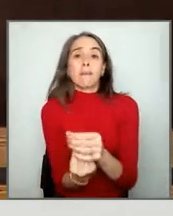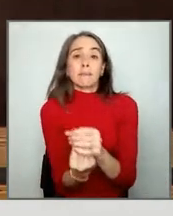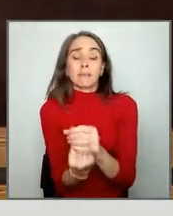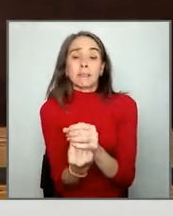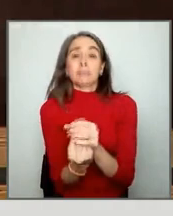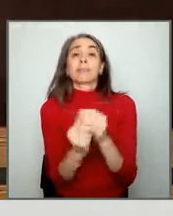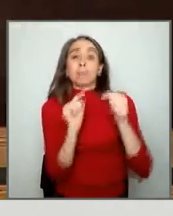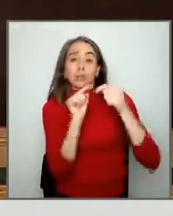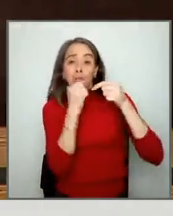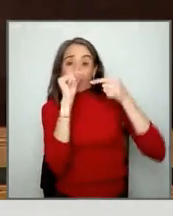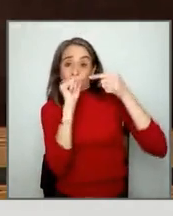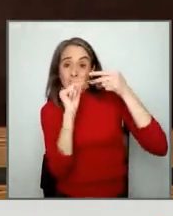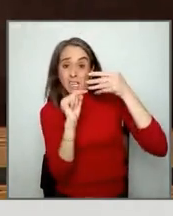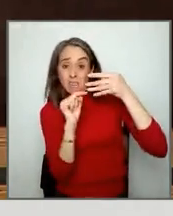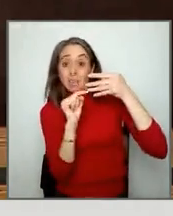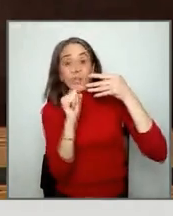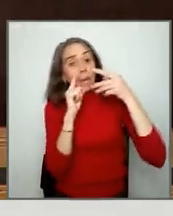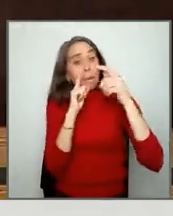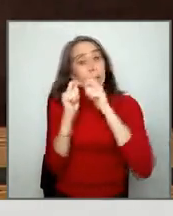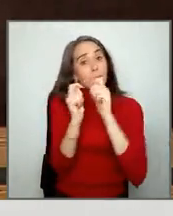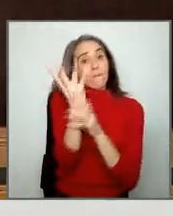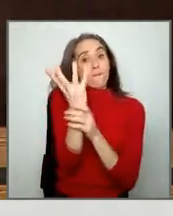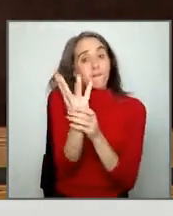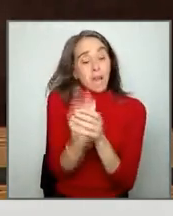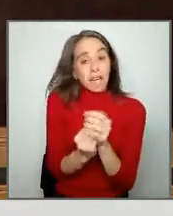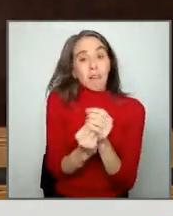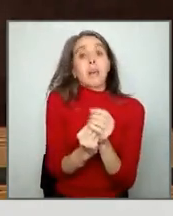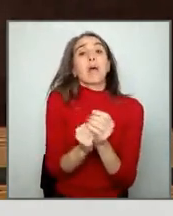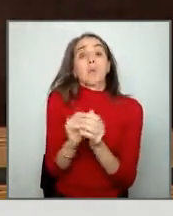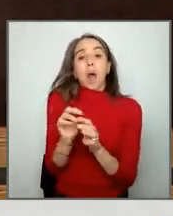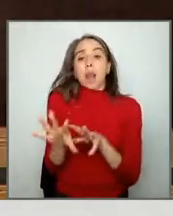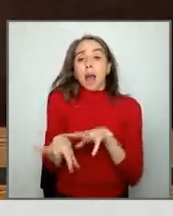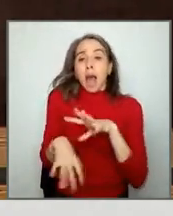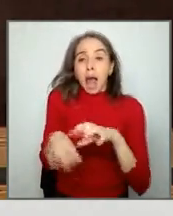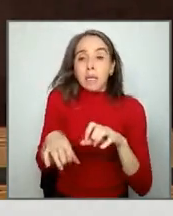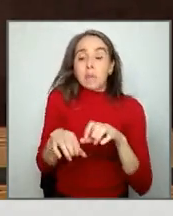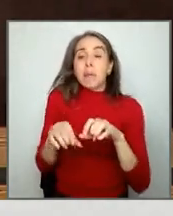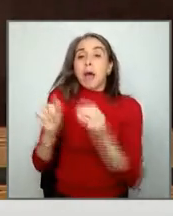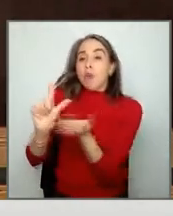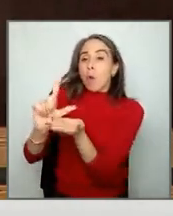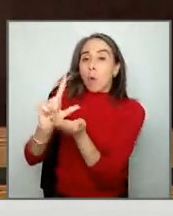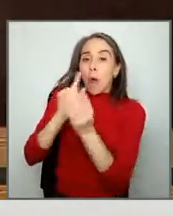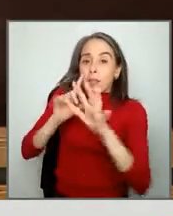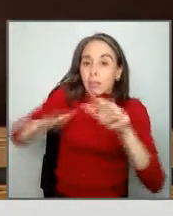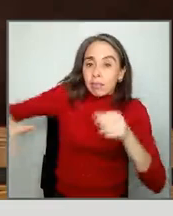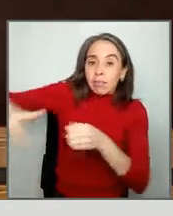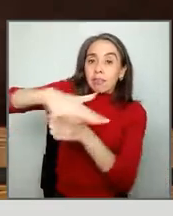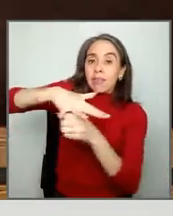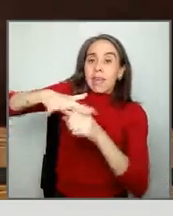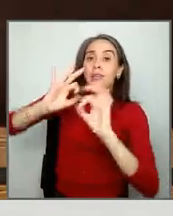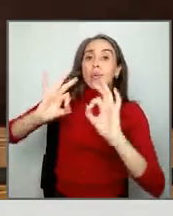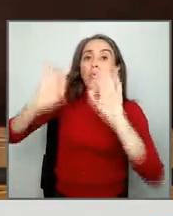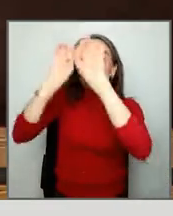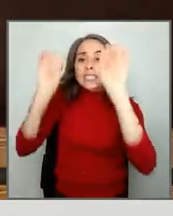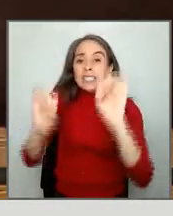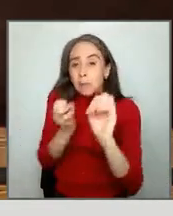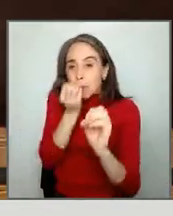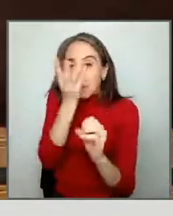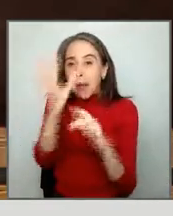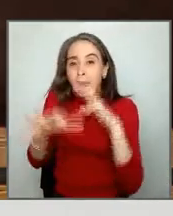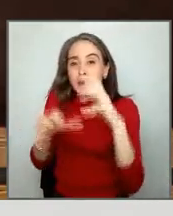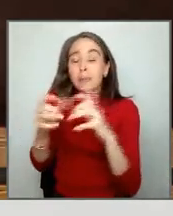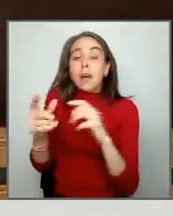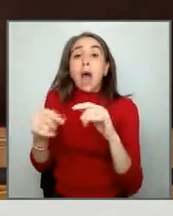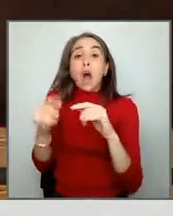justamente se refieren a estas especies ecosistemas que se encuentran en un estado amenazado de su supervivencia